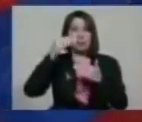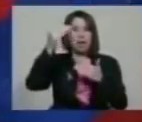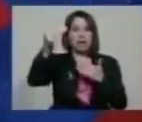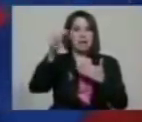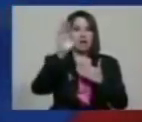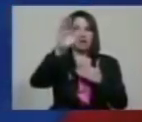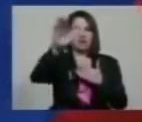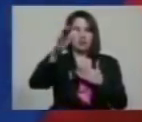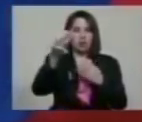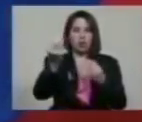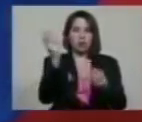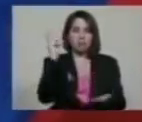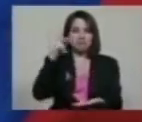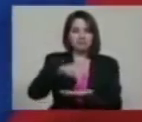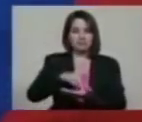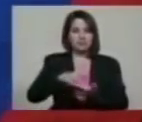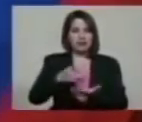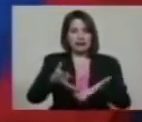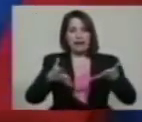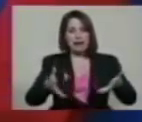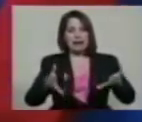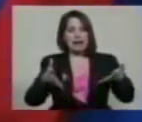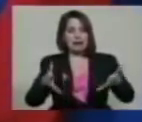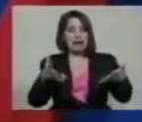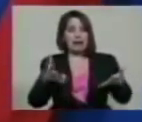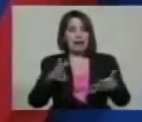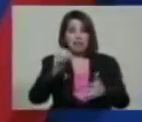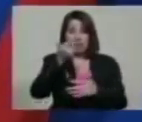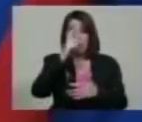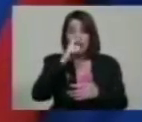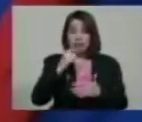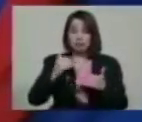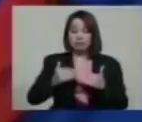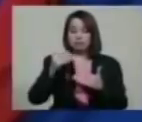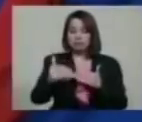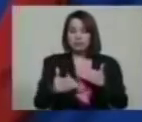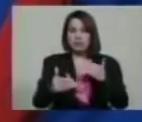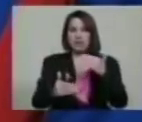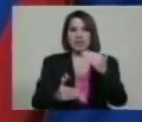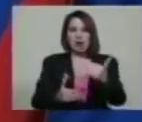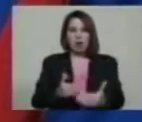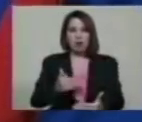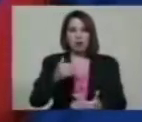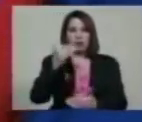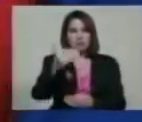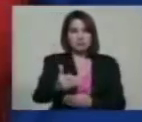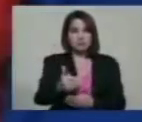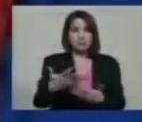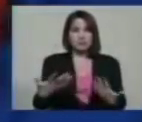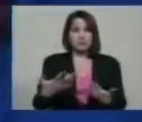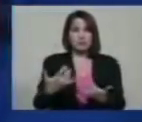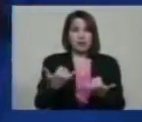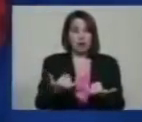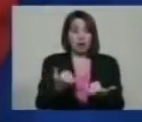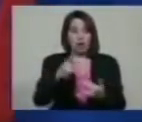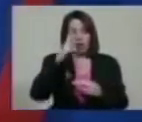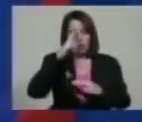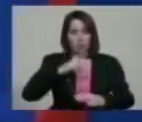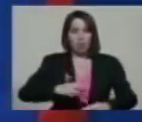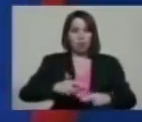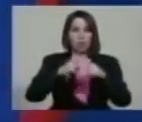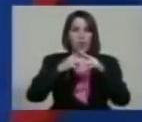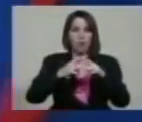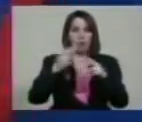este resto, de lo que resta de esta década y de la próxima década. Así que aquí esta medalla es reconocimiento y